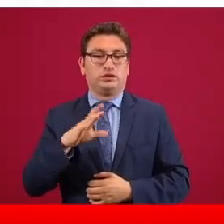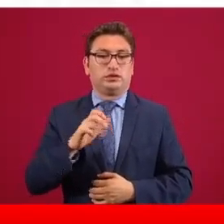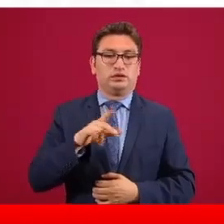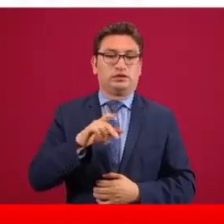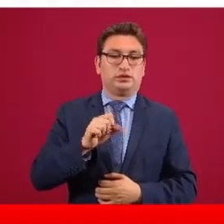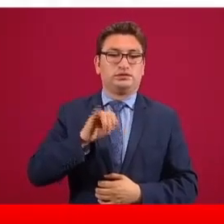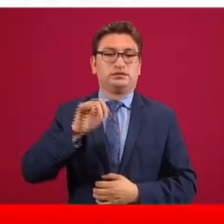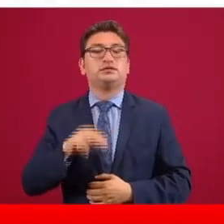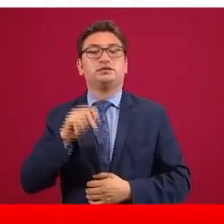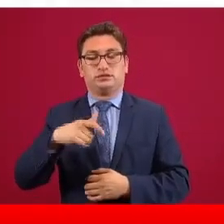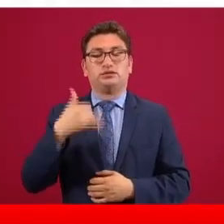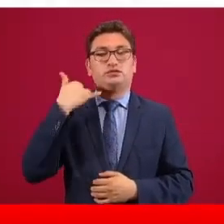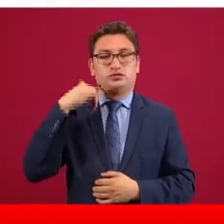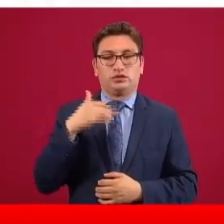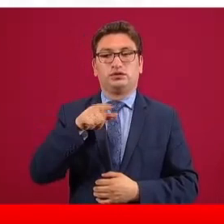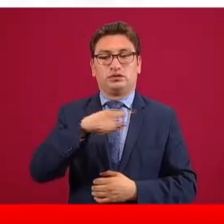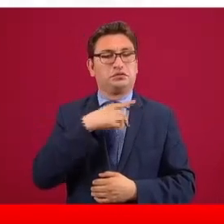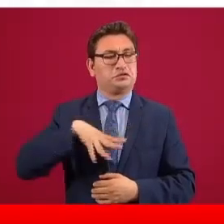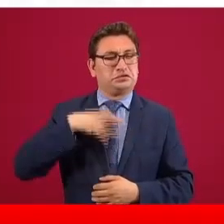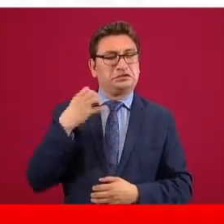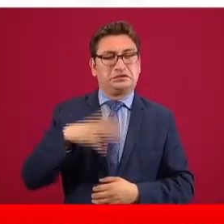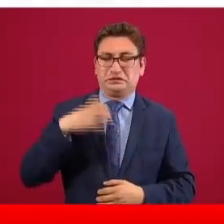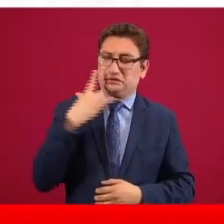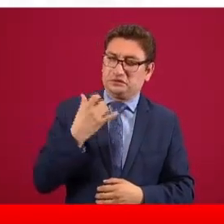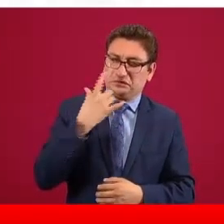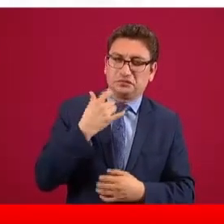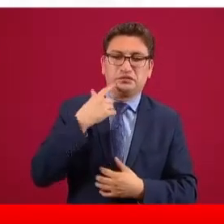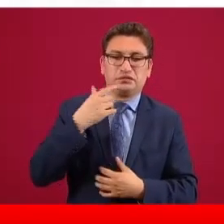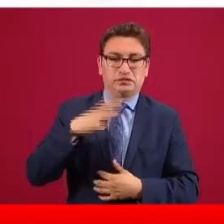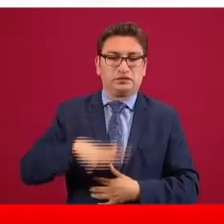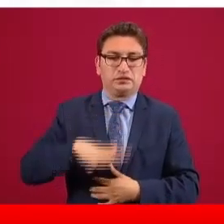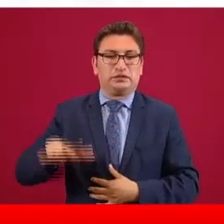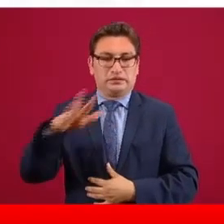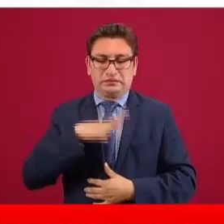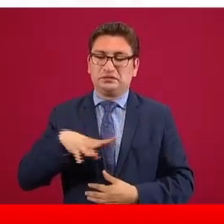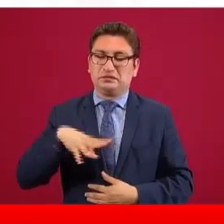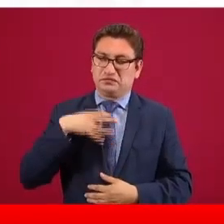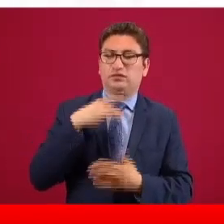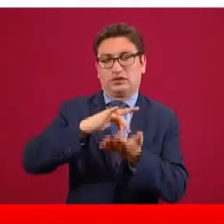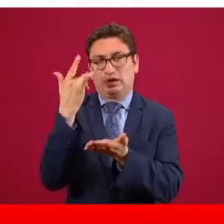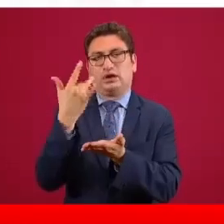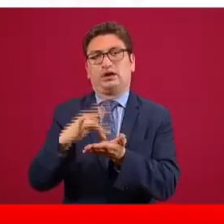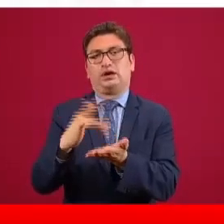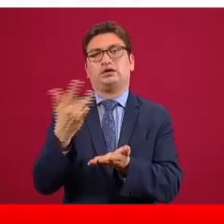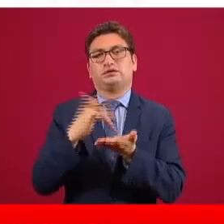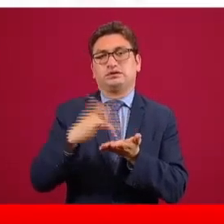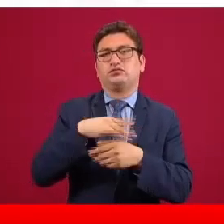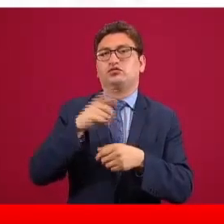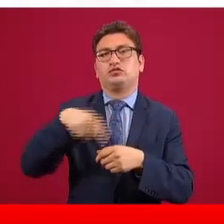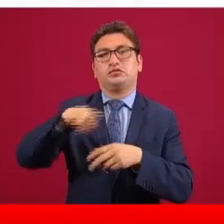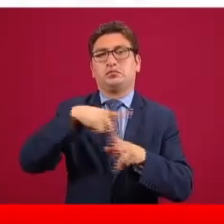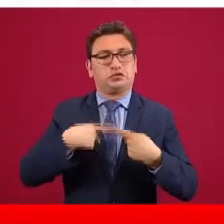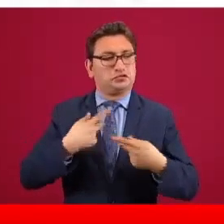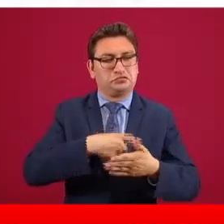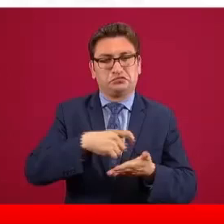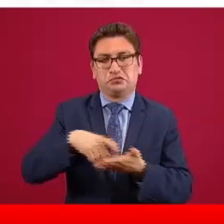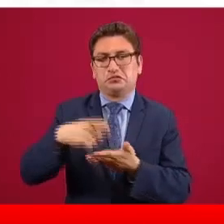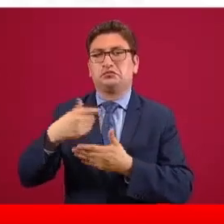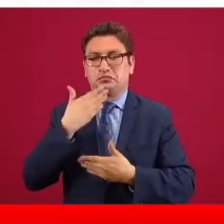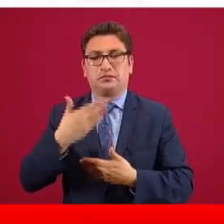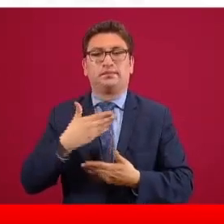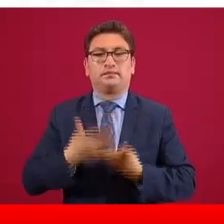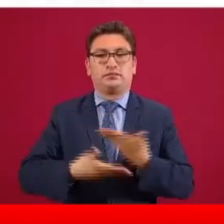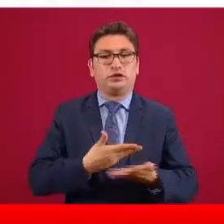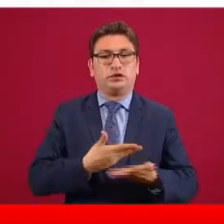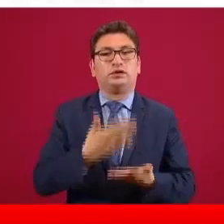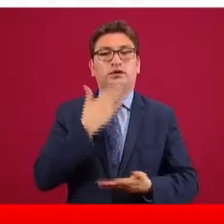Canacín, Yucatán. Gran esfuerzo que están haciendo ahí en Canacín, Yucatán, agradecemos por los consumidores. Y de